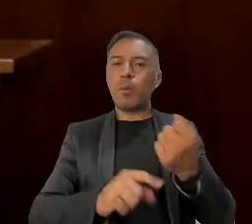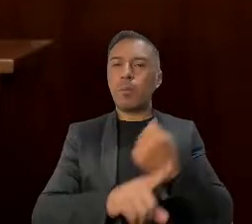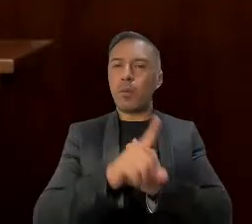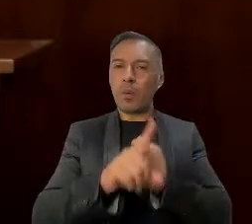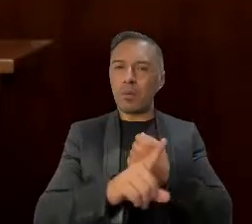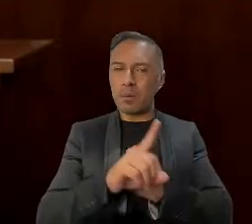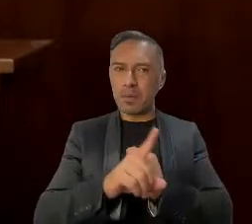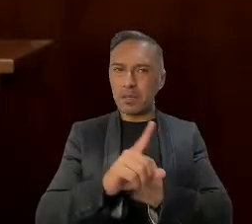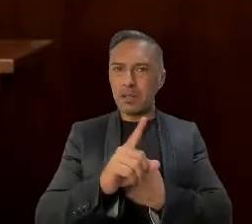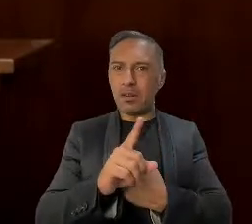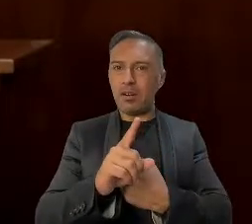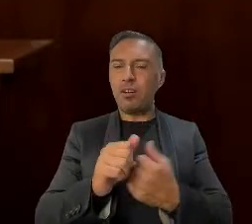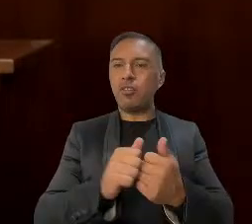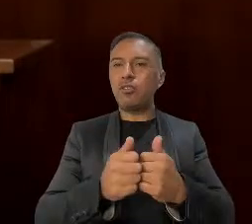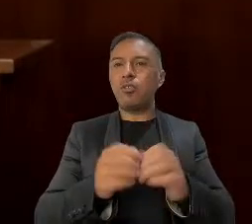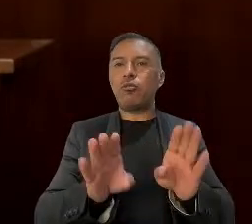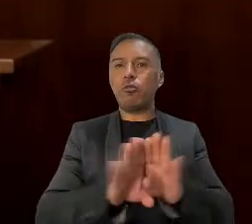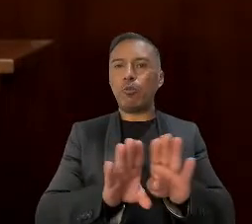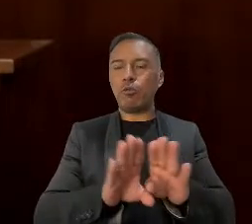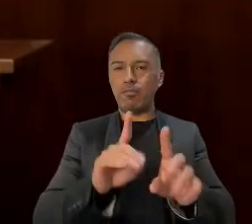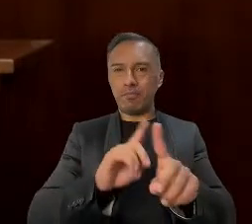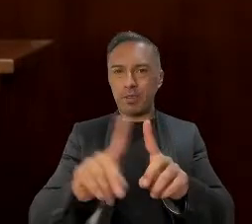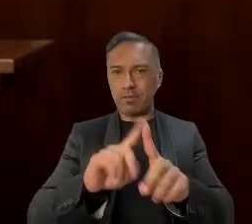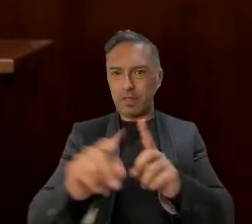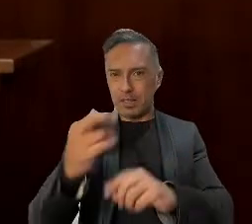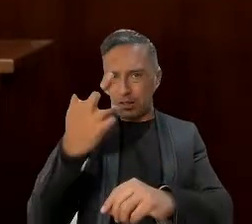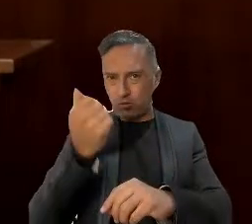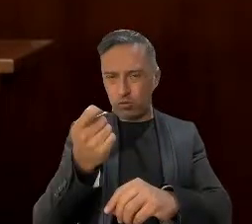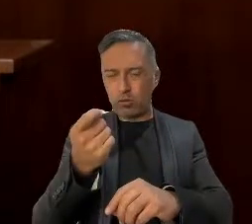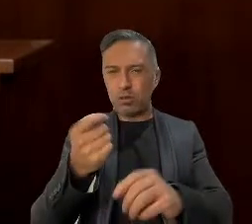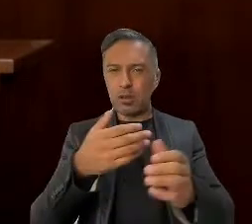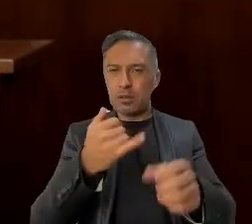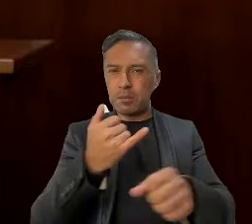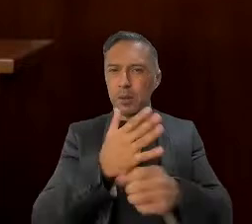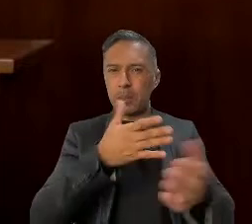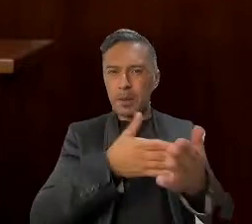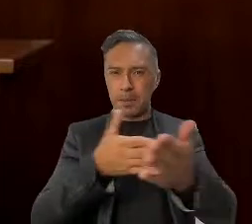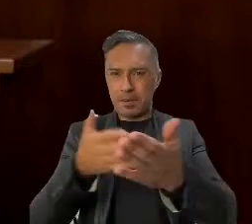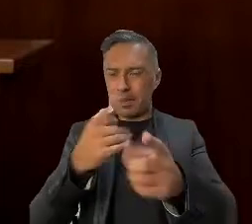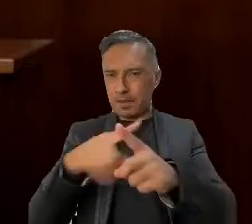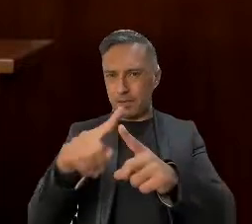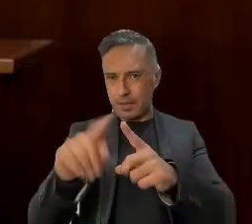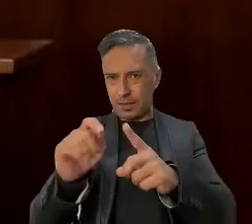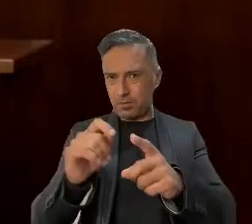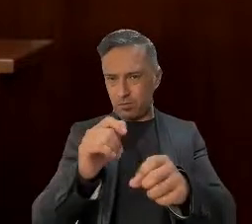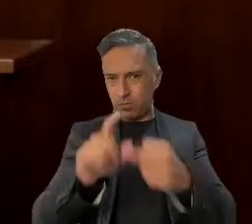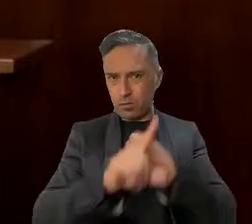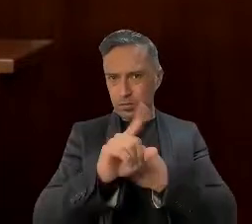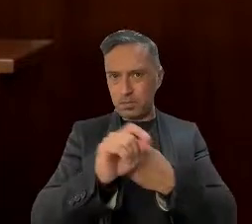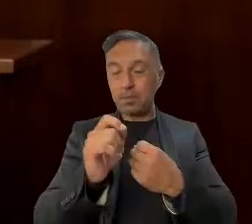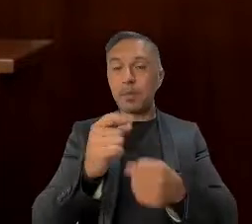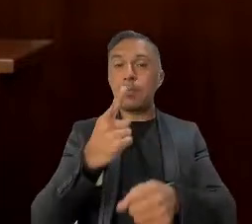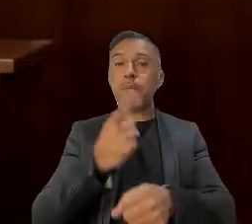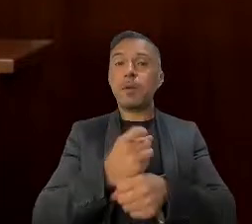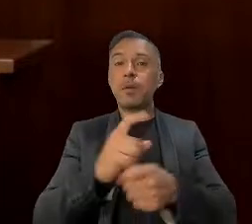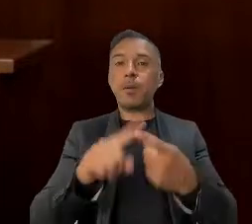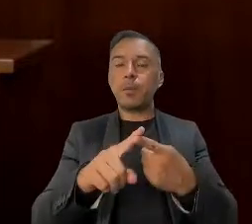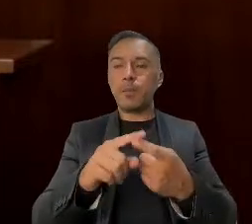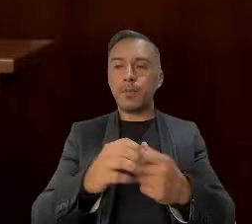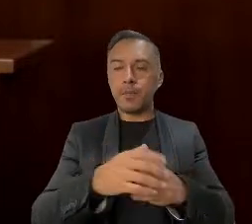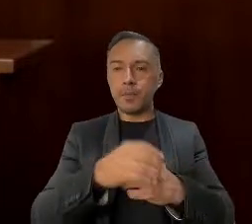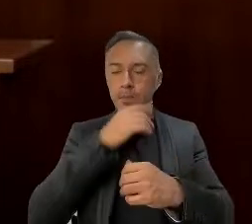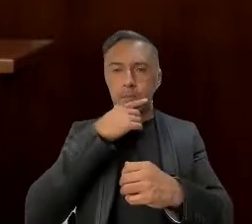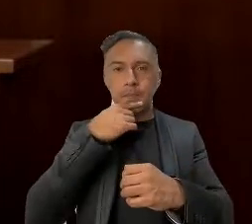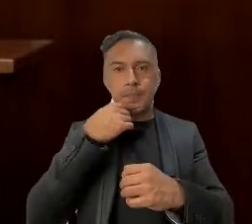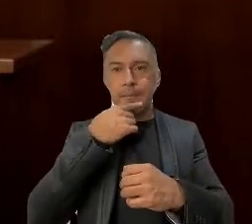bajo diferentes circunstancias con bastantes obstáculos legales en primer plano al no considerar